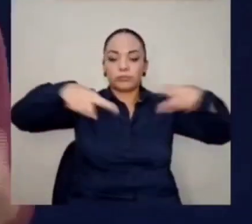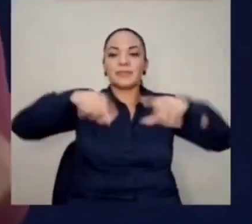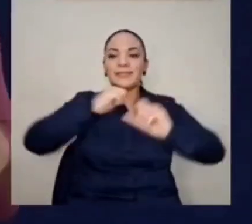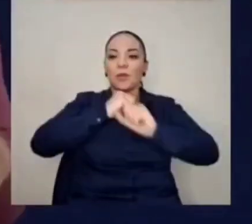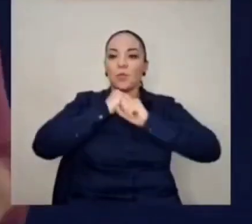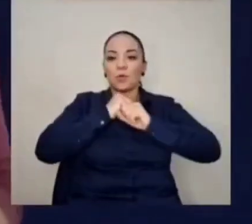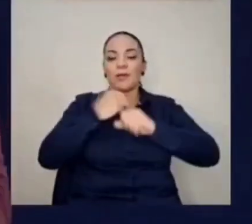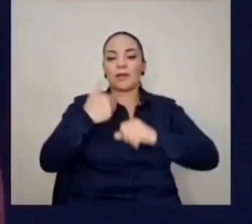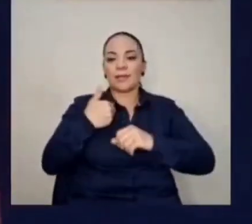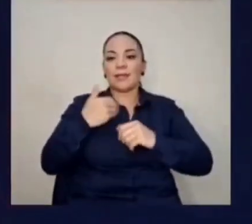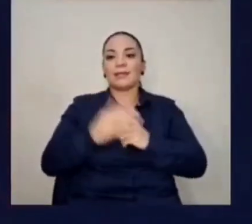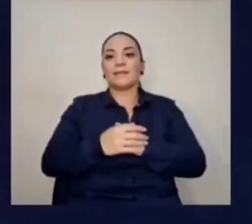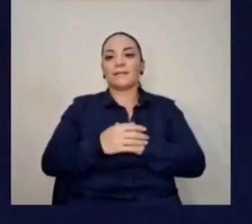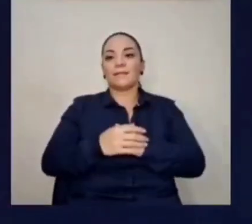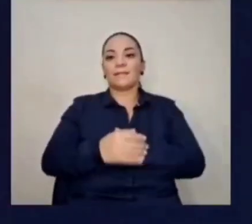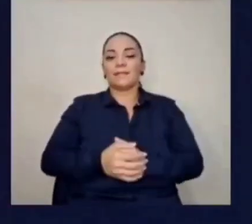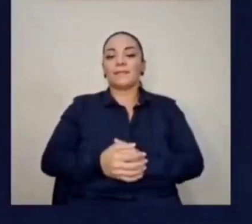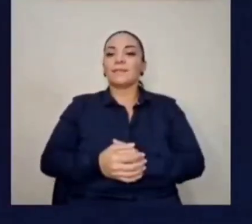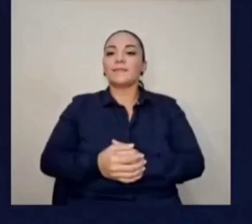tener y sobre todo,